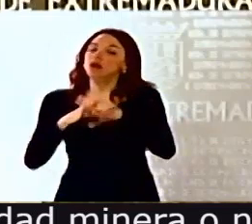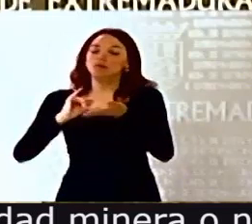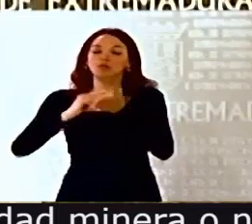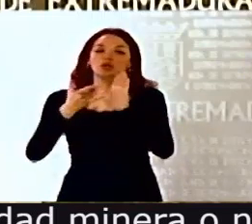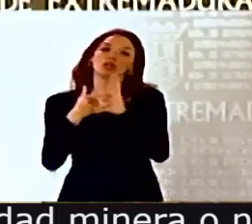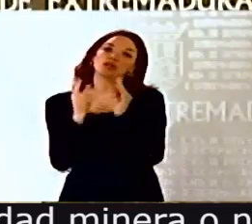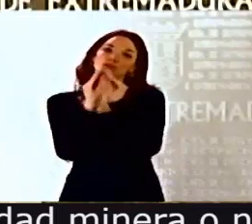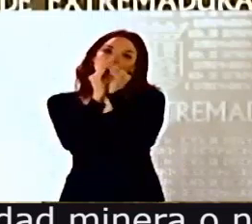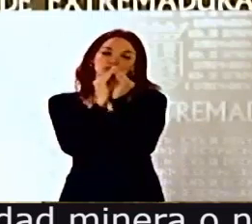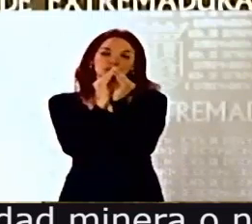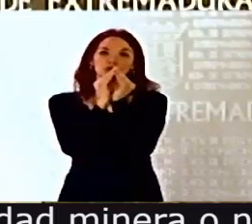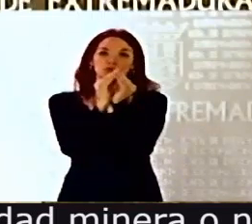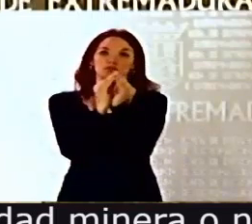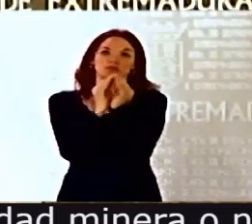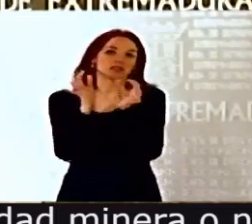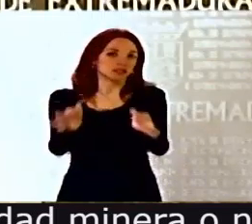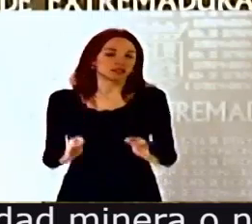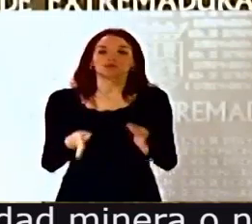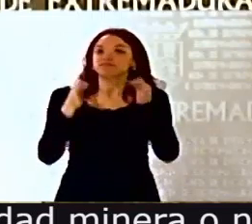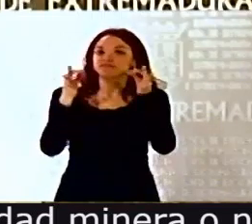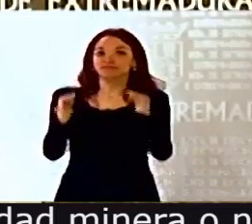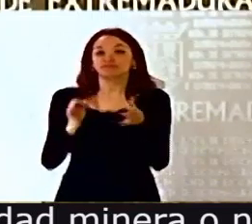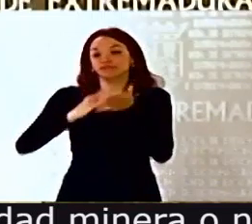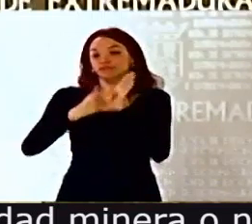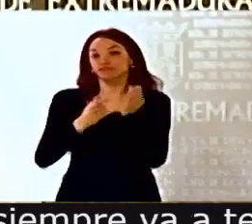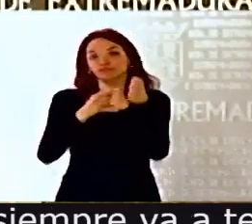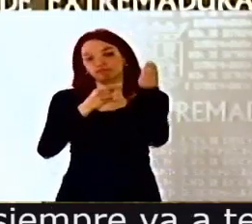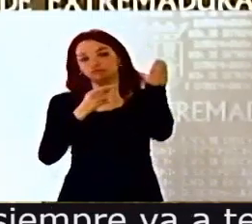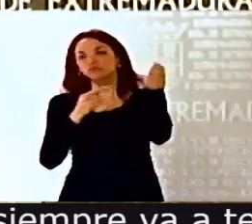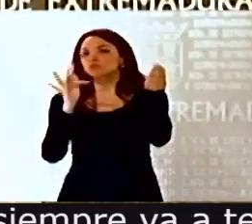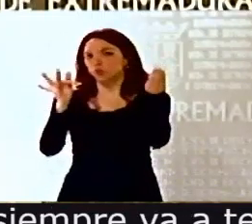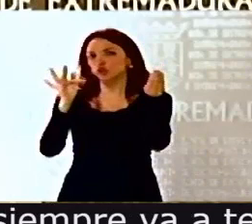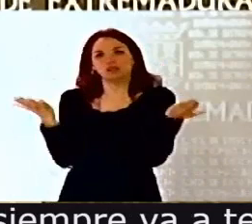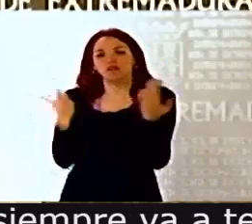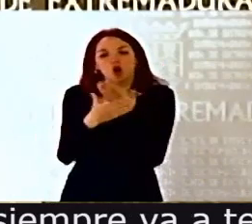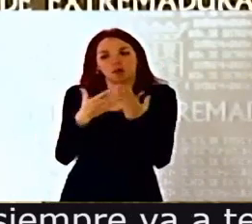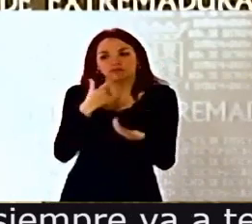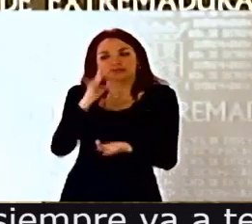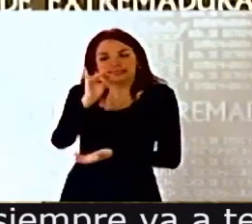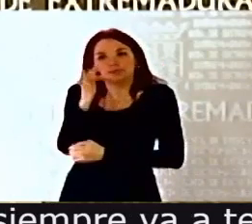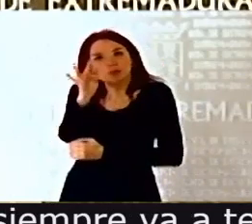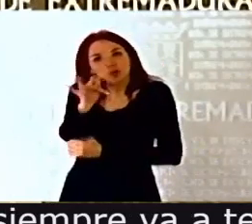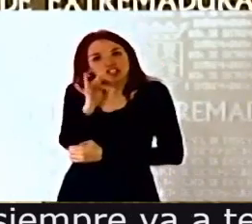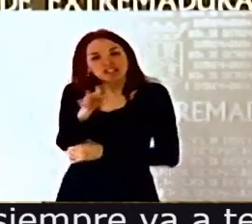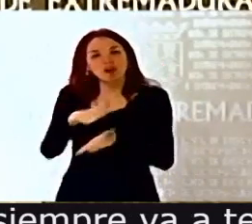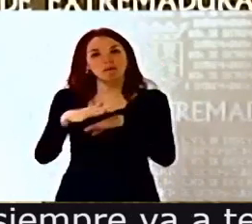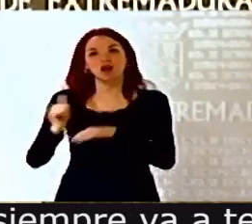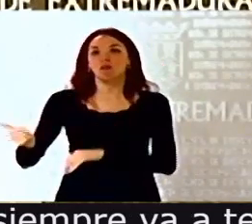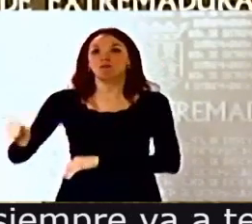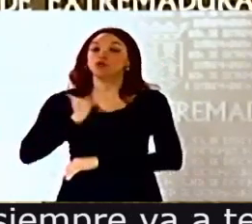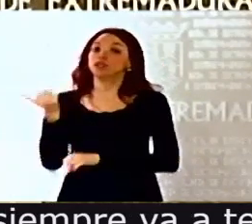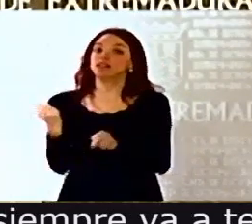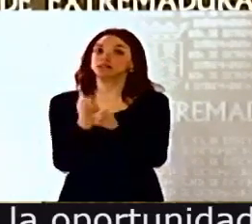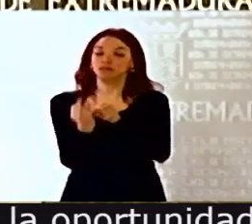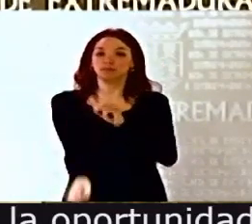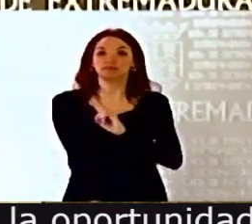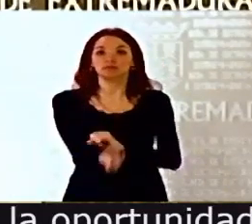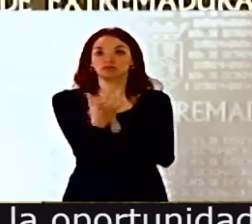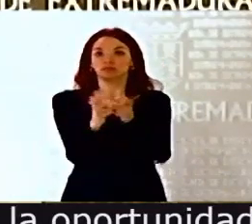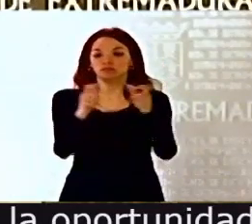proyecto que desde luego siempre va a tener la valoración positiva de este Gobierno respecto de la oportunidad para generar empleo